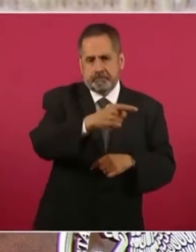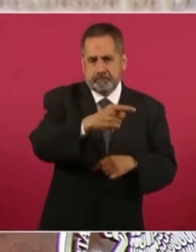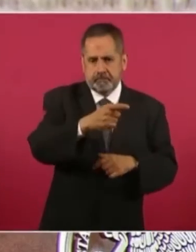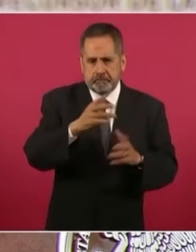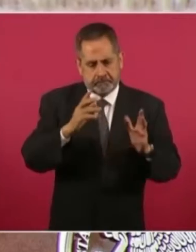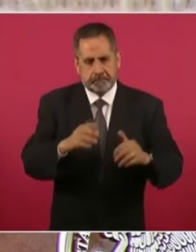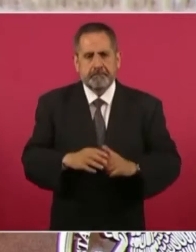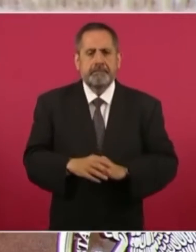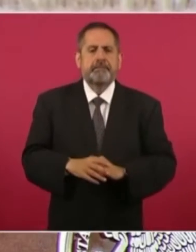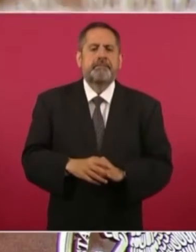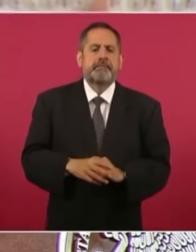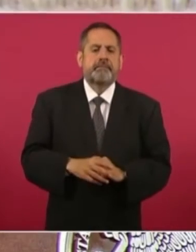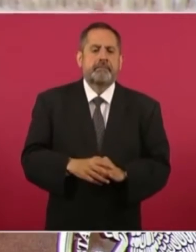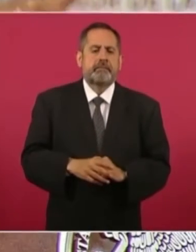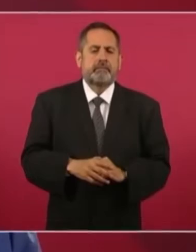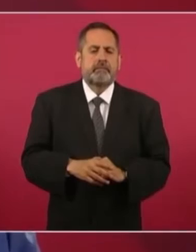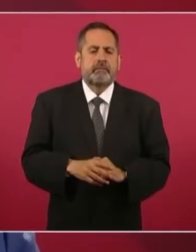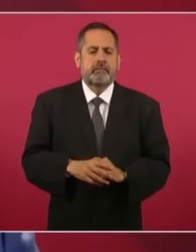y